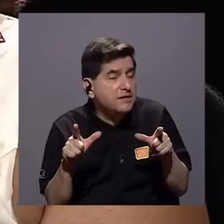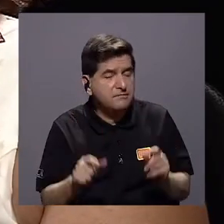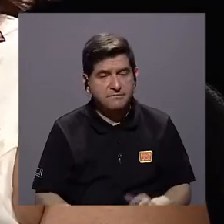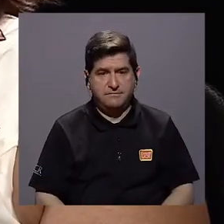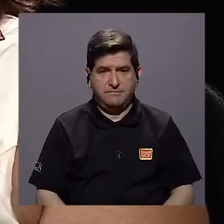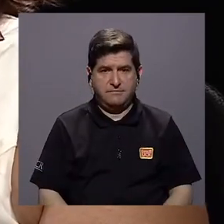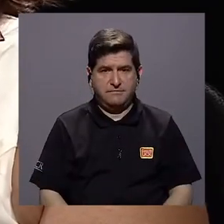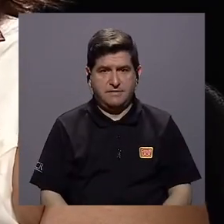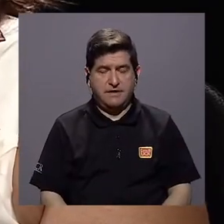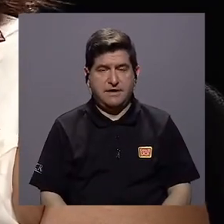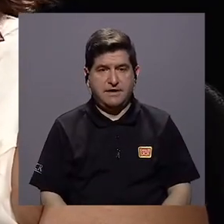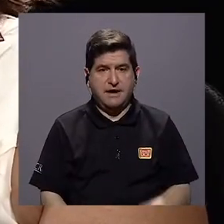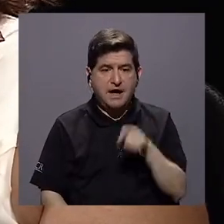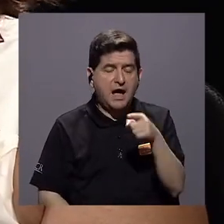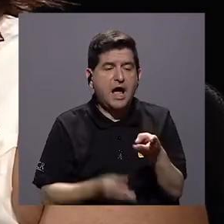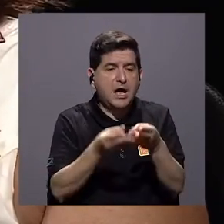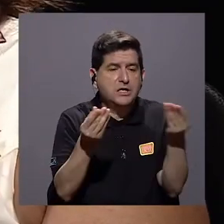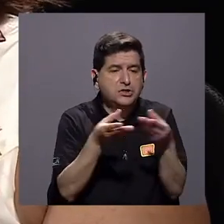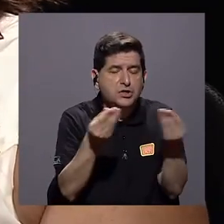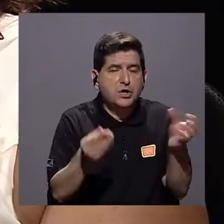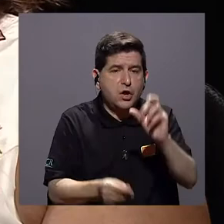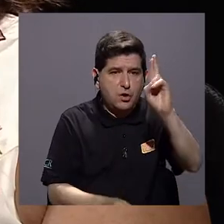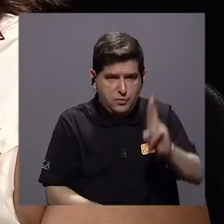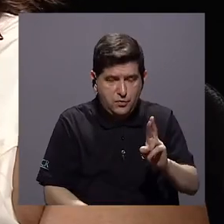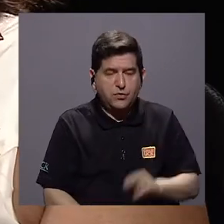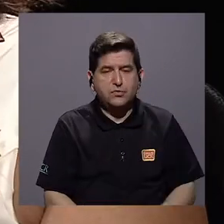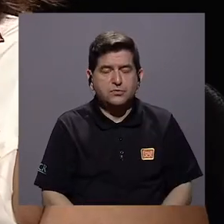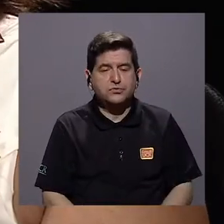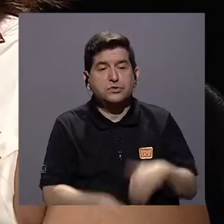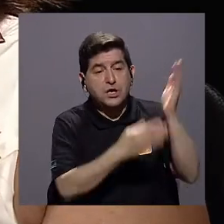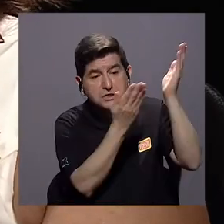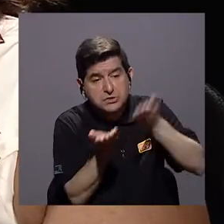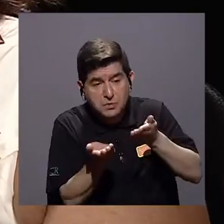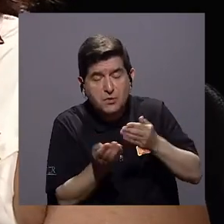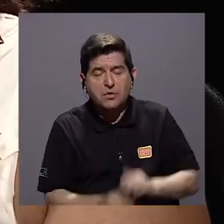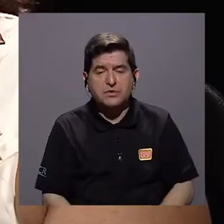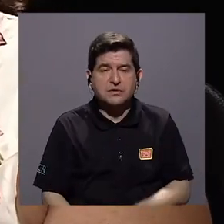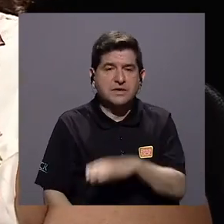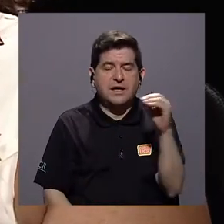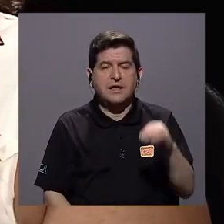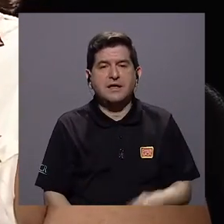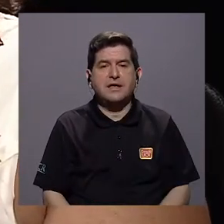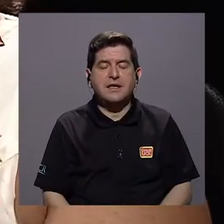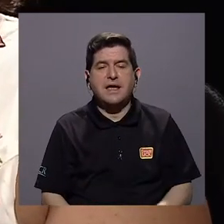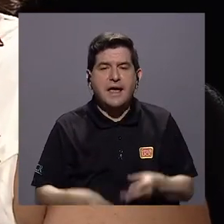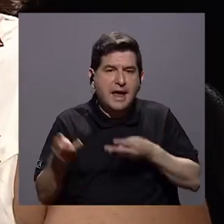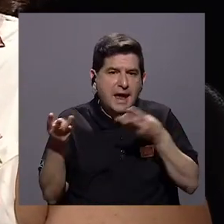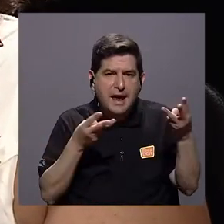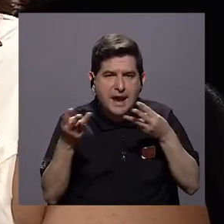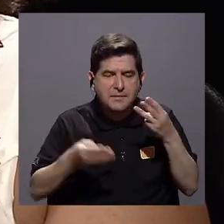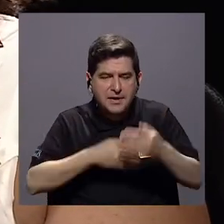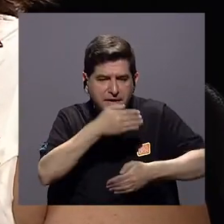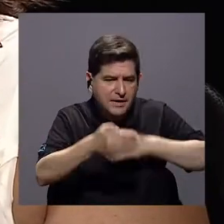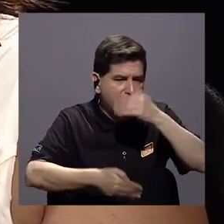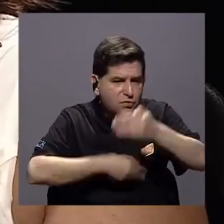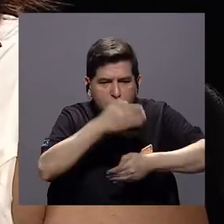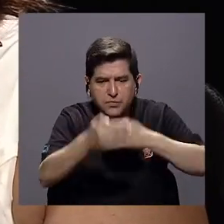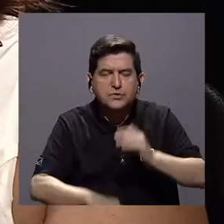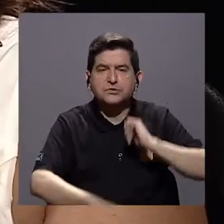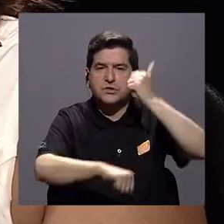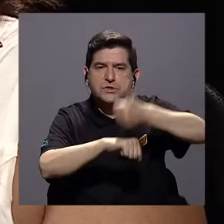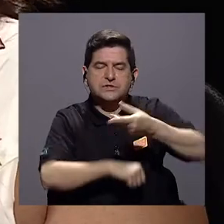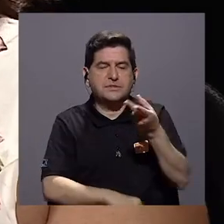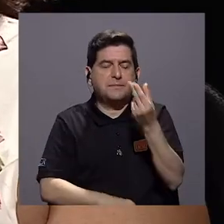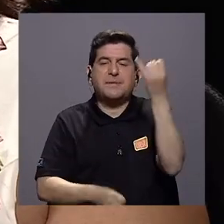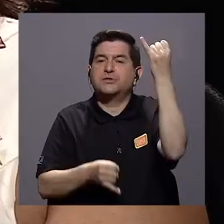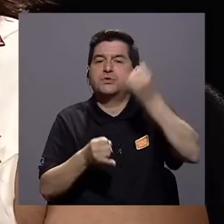que se produce en Costa Rica, se importa y las fuerzas del mercado son las que dictan